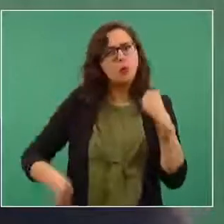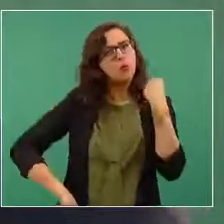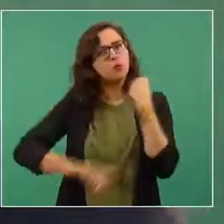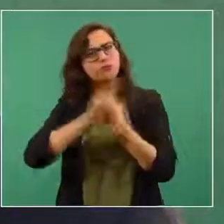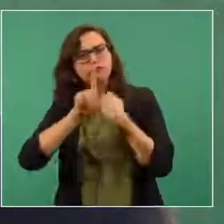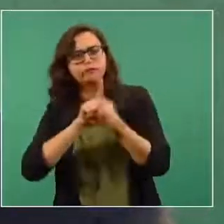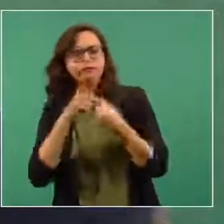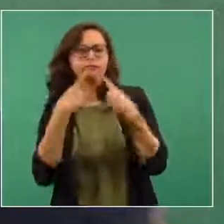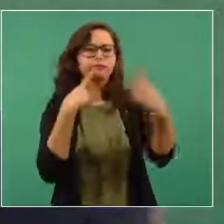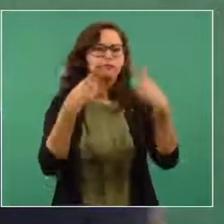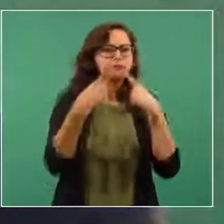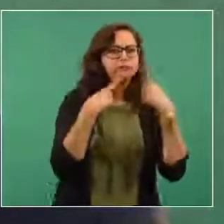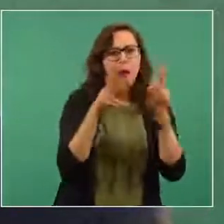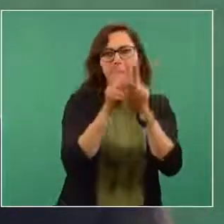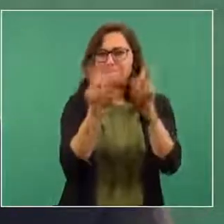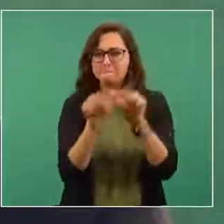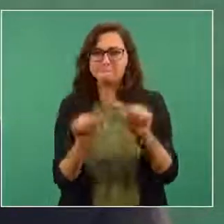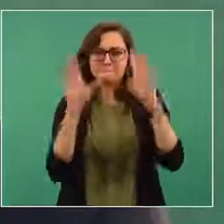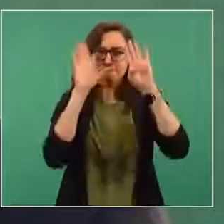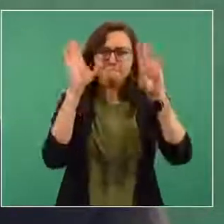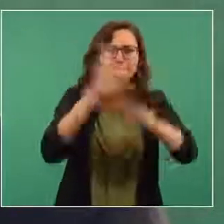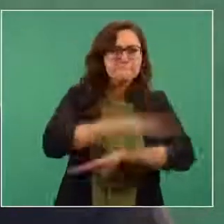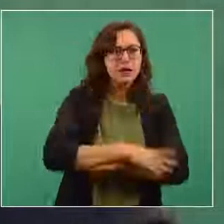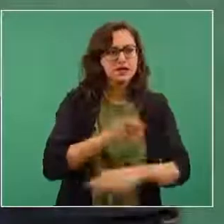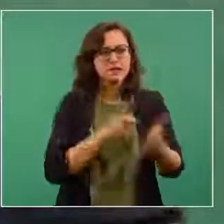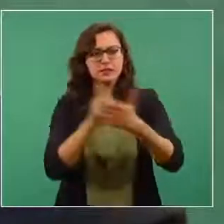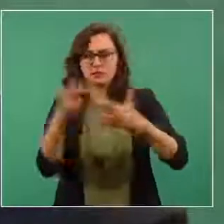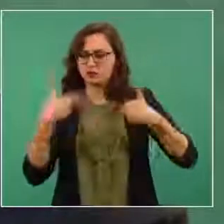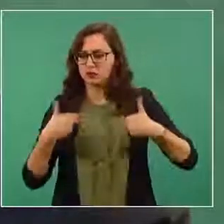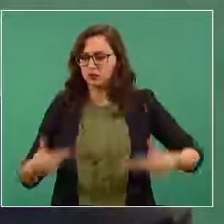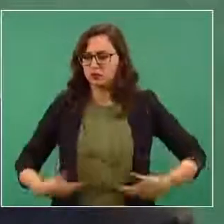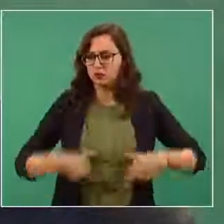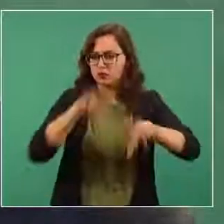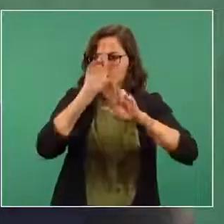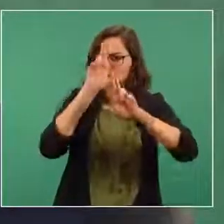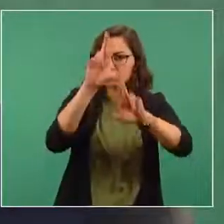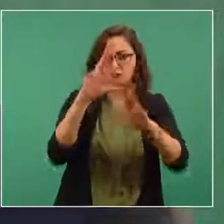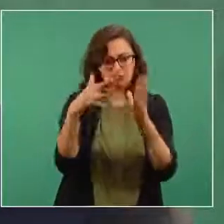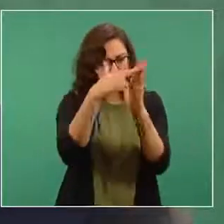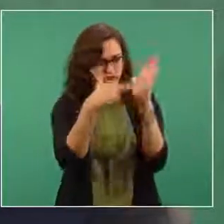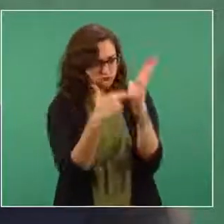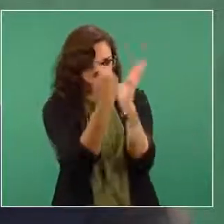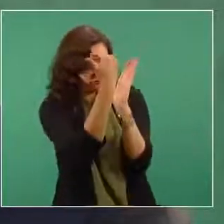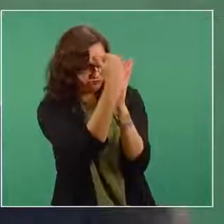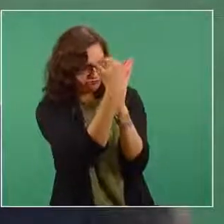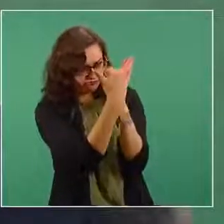controversias, respeto a los derechos humanos. Ahí está.